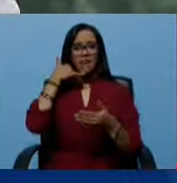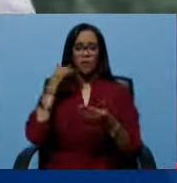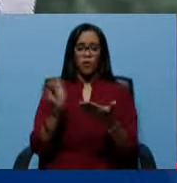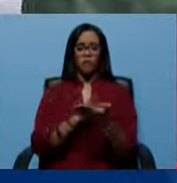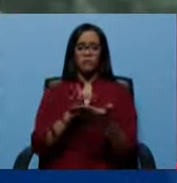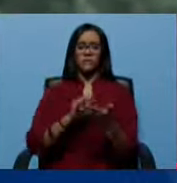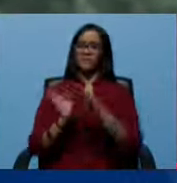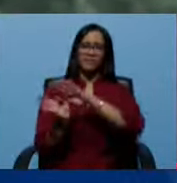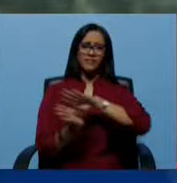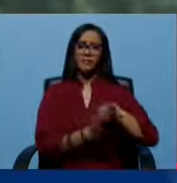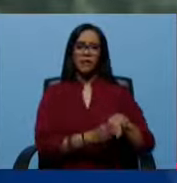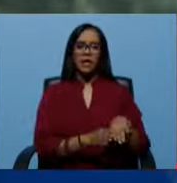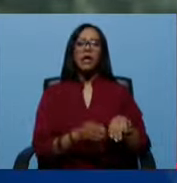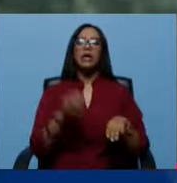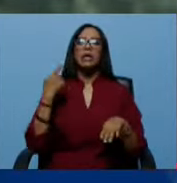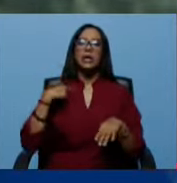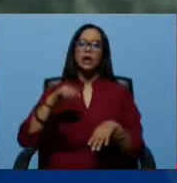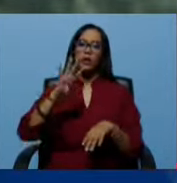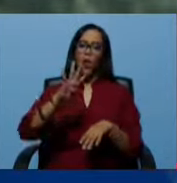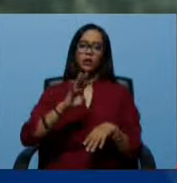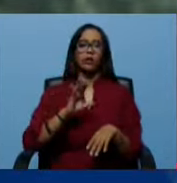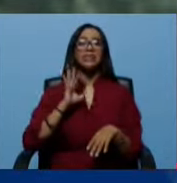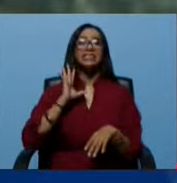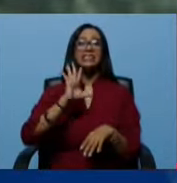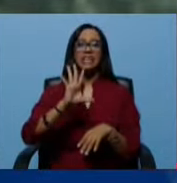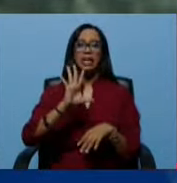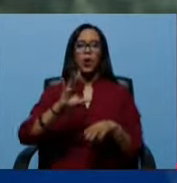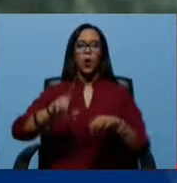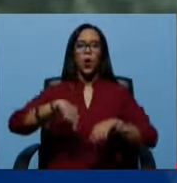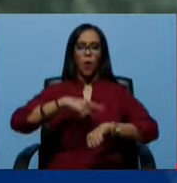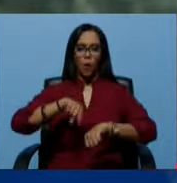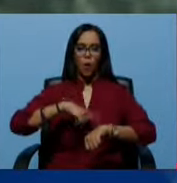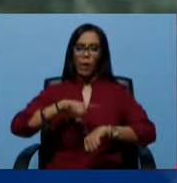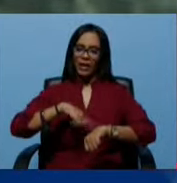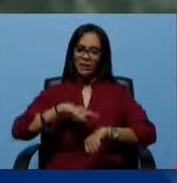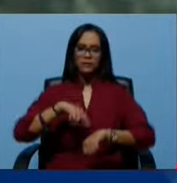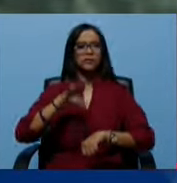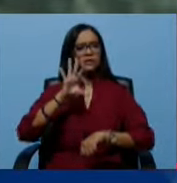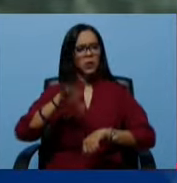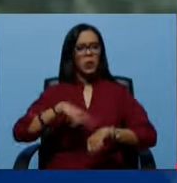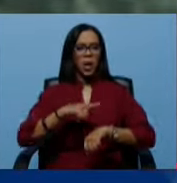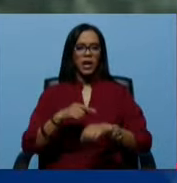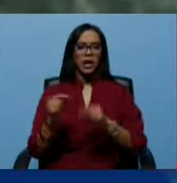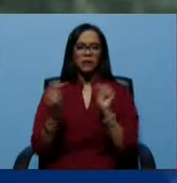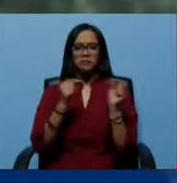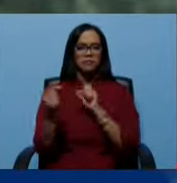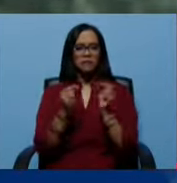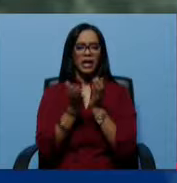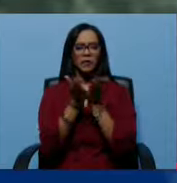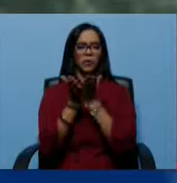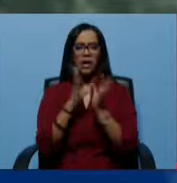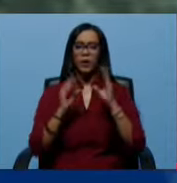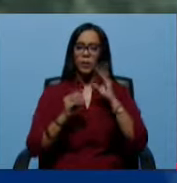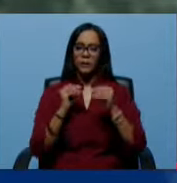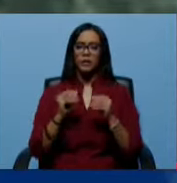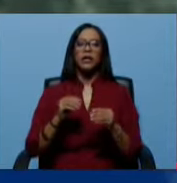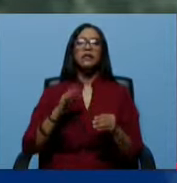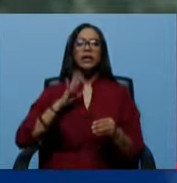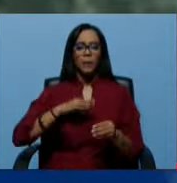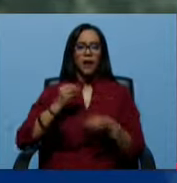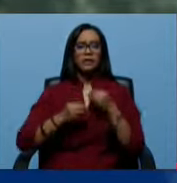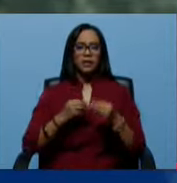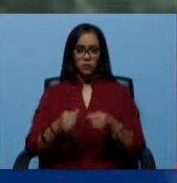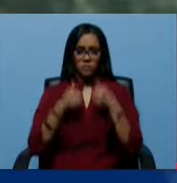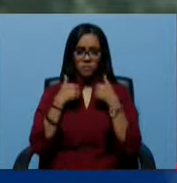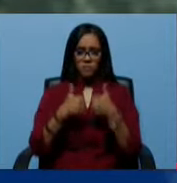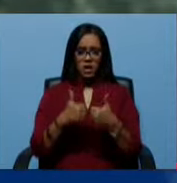dedicar 4 o 5 horas a intercambiar, a conversar, a estudiar, creo que le estaremos haciendo un gran favor